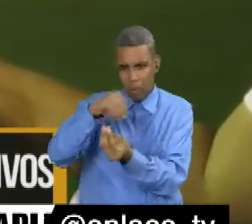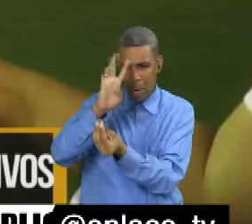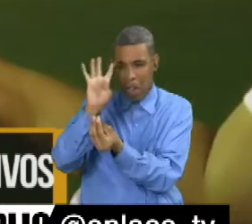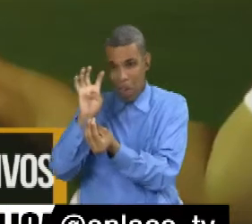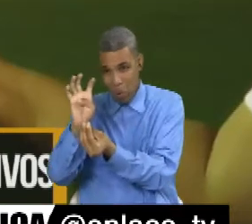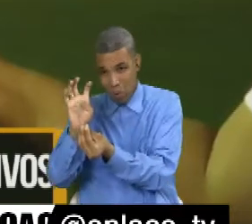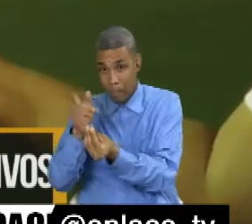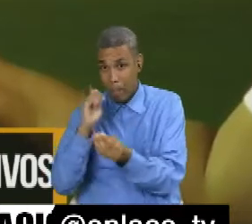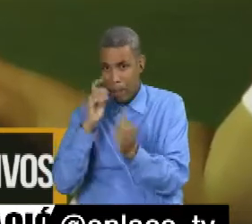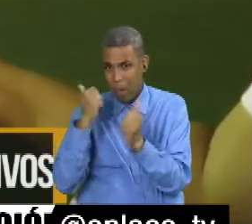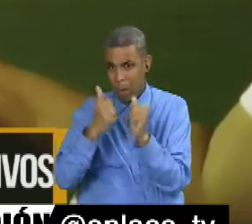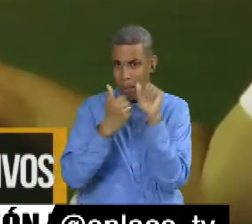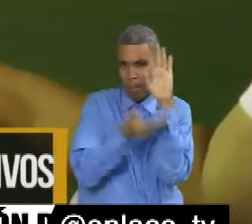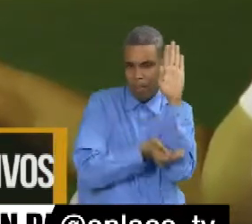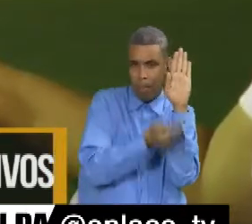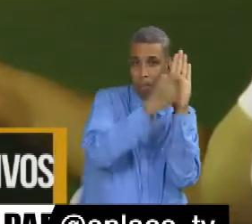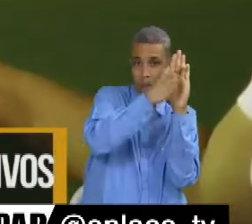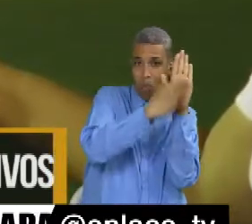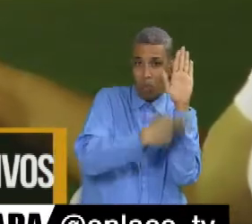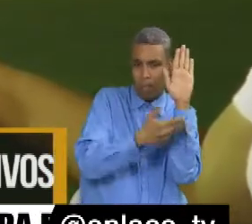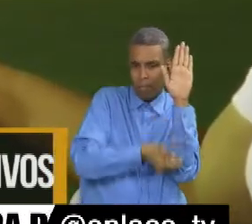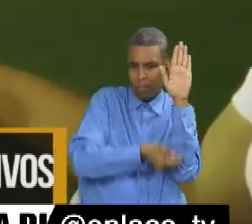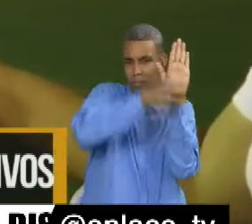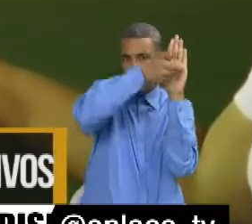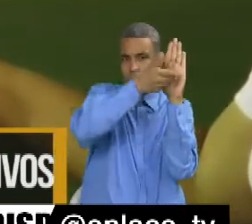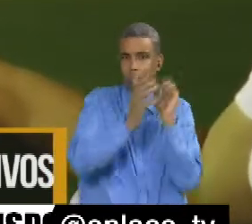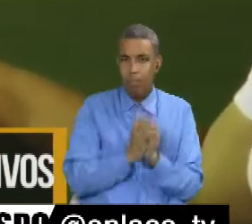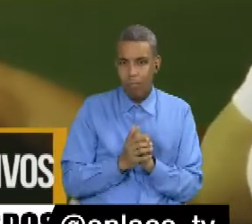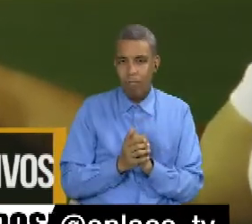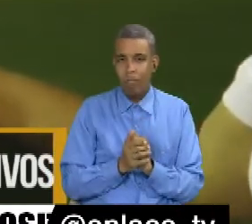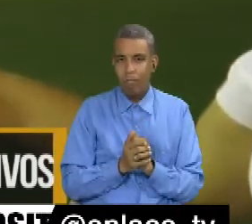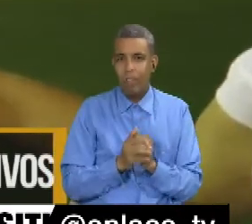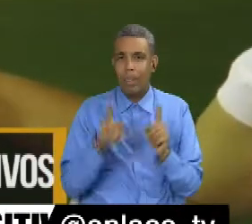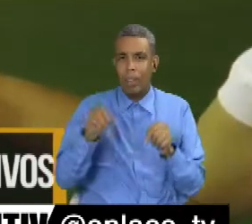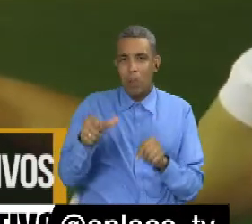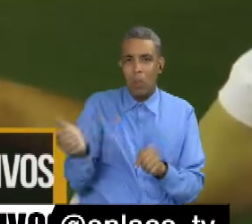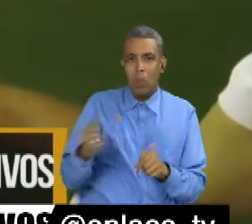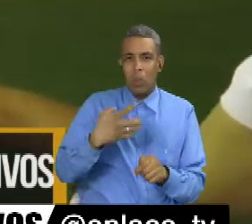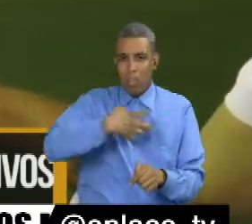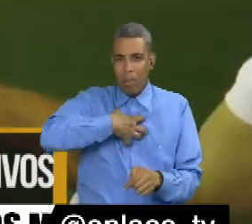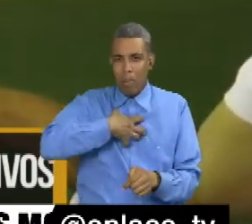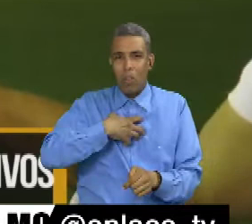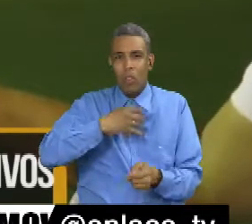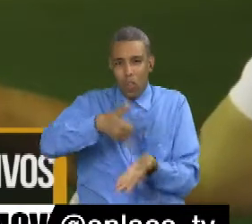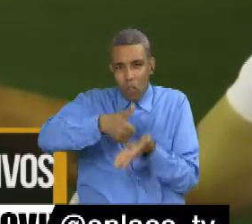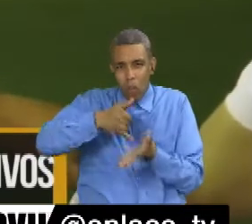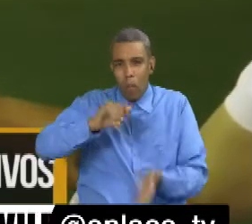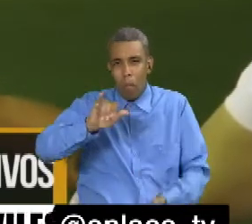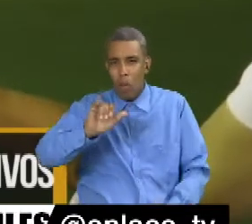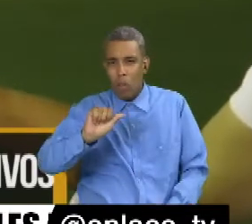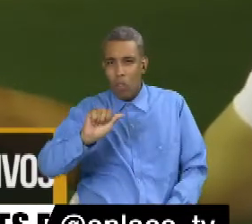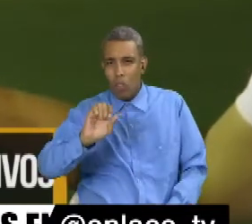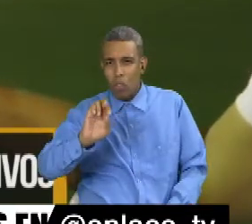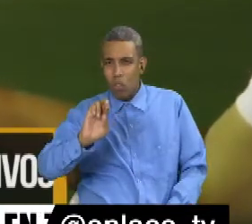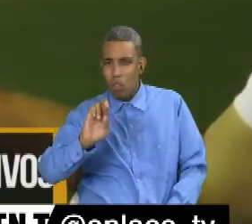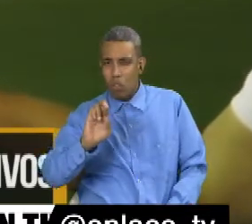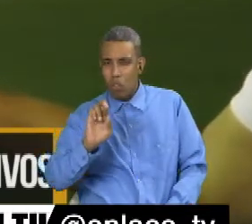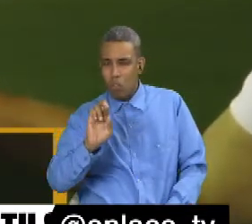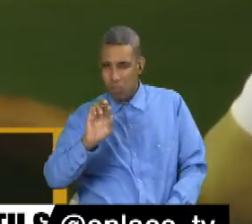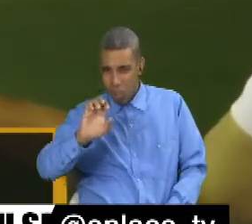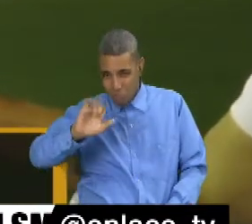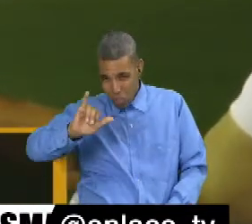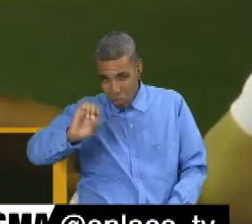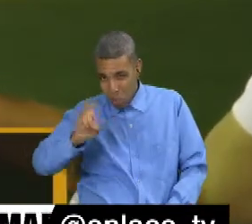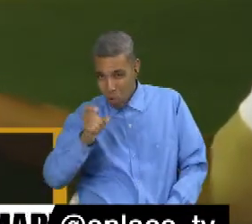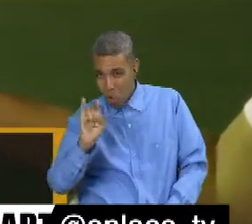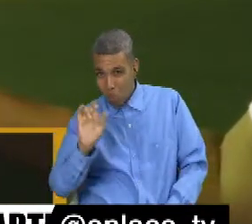vaya menos vencida. Al igual estamos participando en el torneo Copa Yogurcito. Ayer logramos clasificar de primero en este